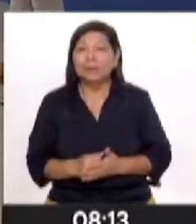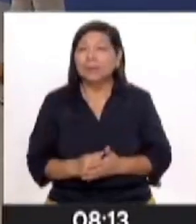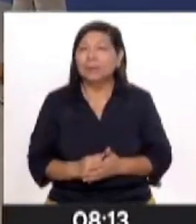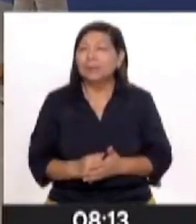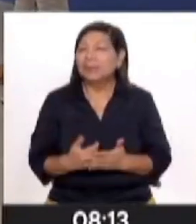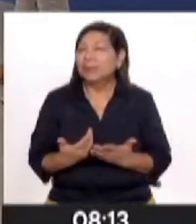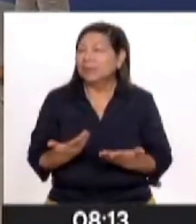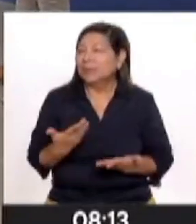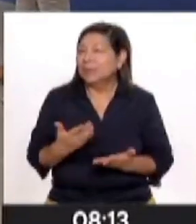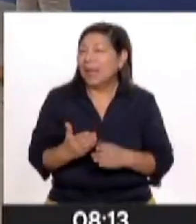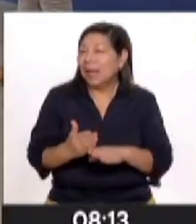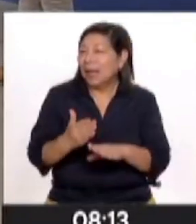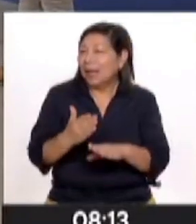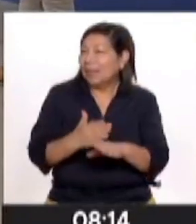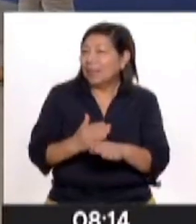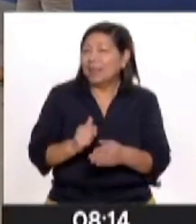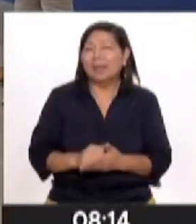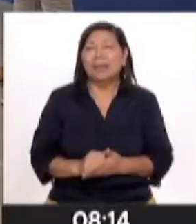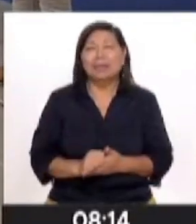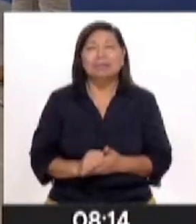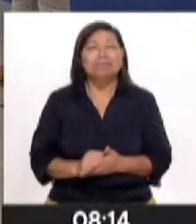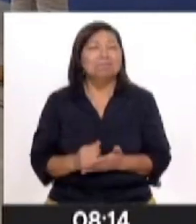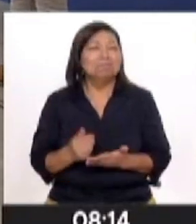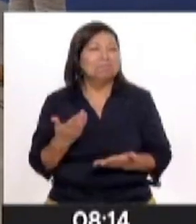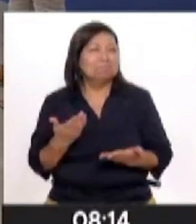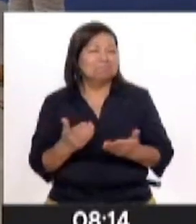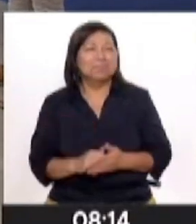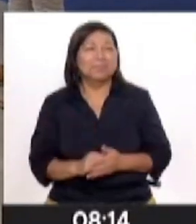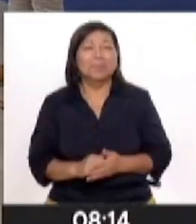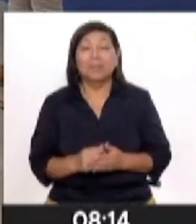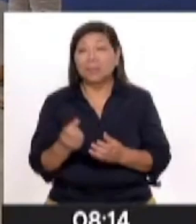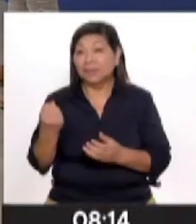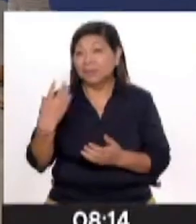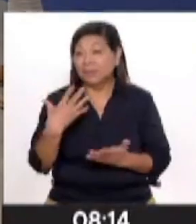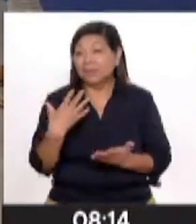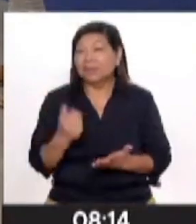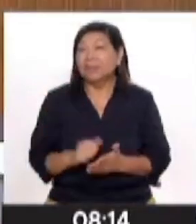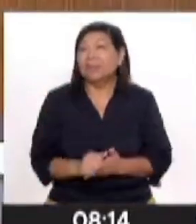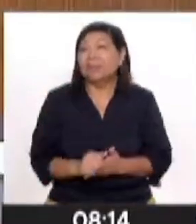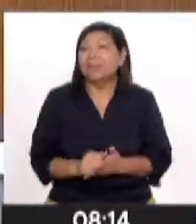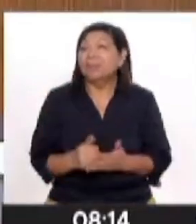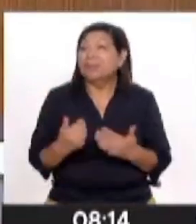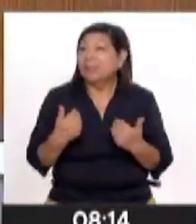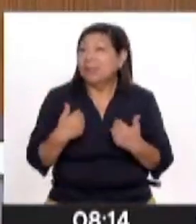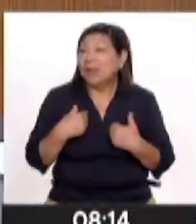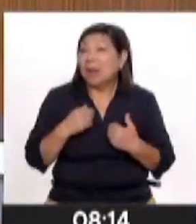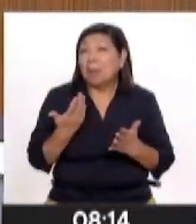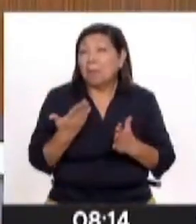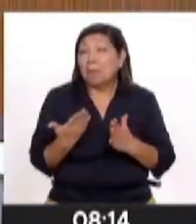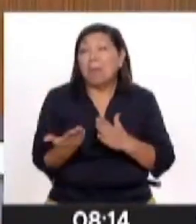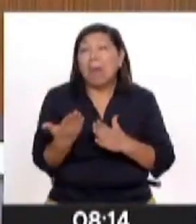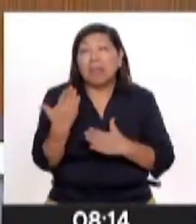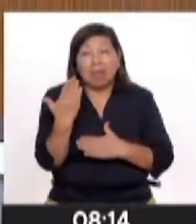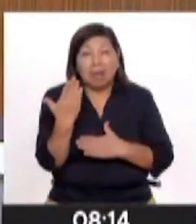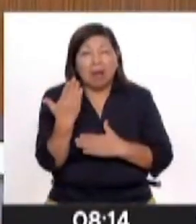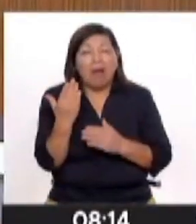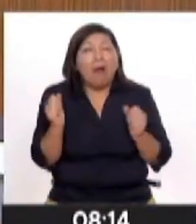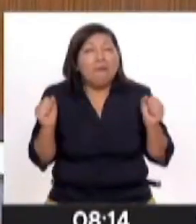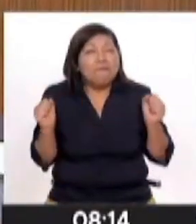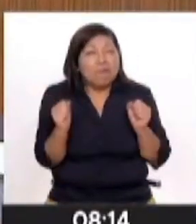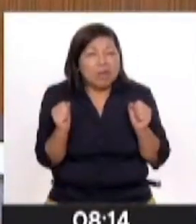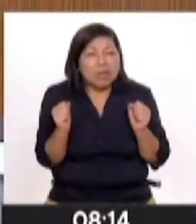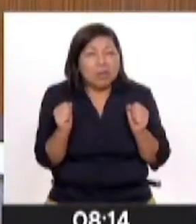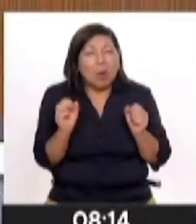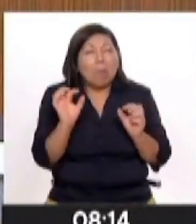porque claro, días previos se tenía esta información del CENAMI que tendríamos mañanas bastante frías, presencia